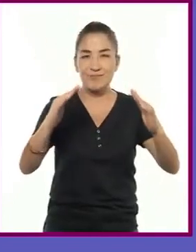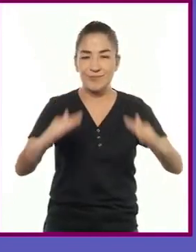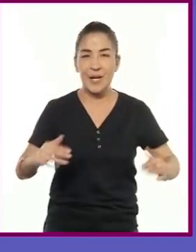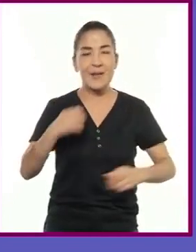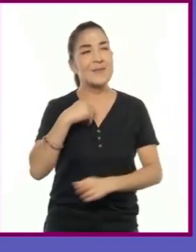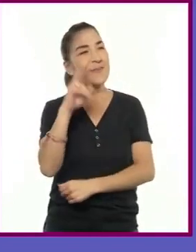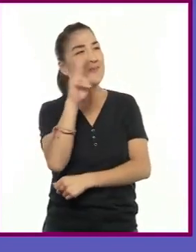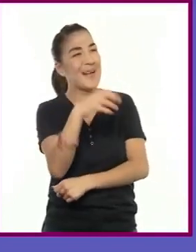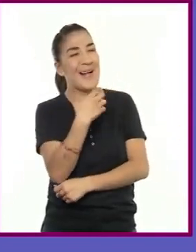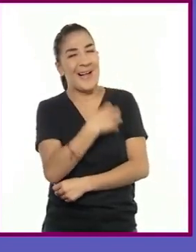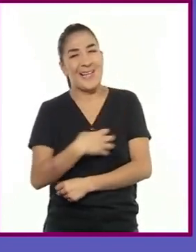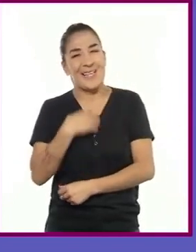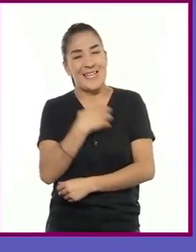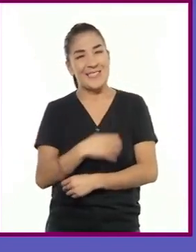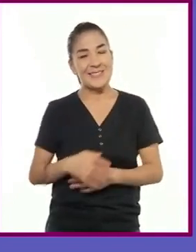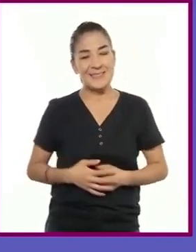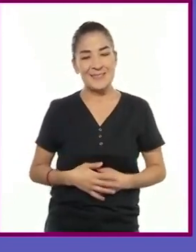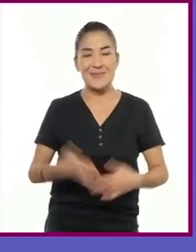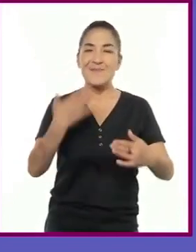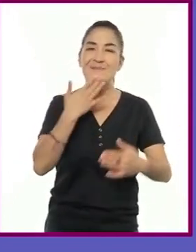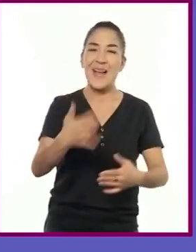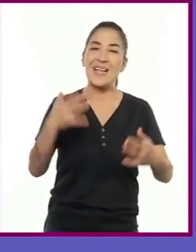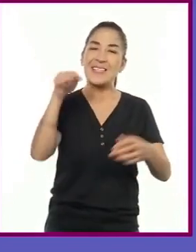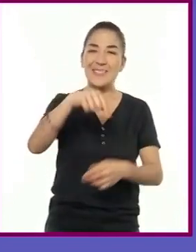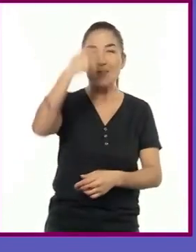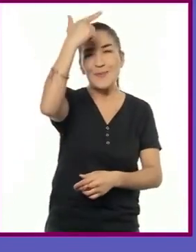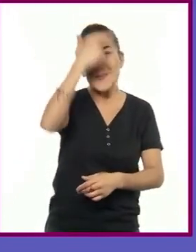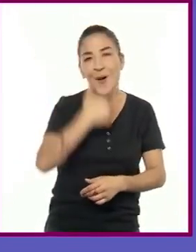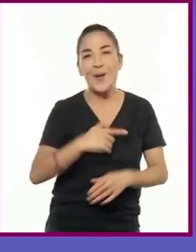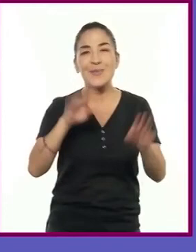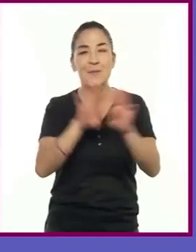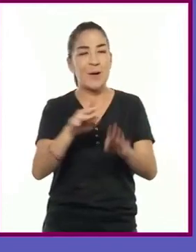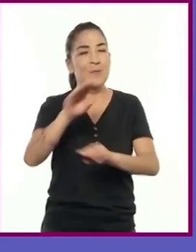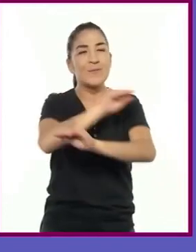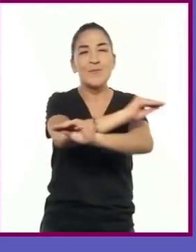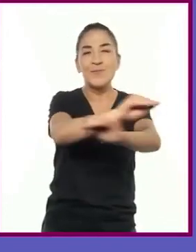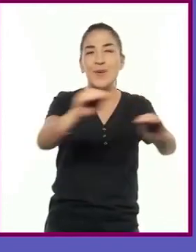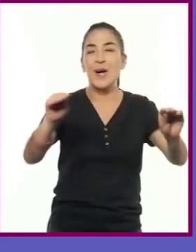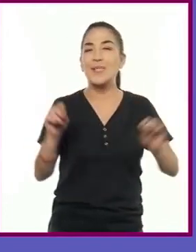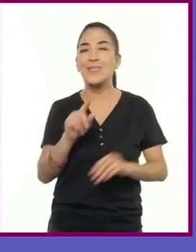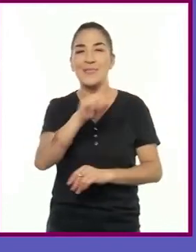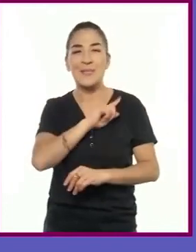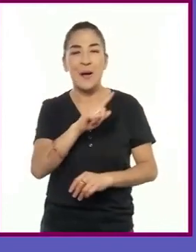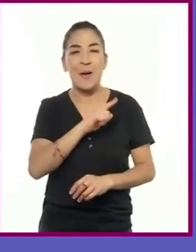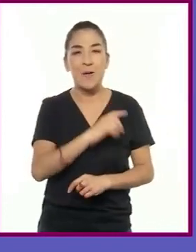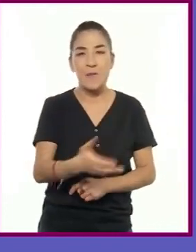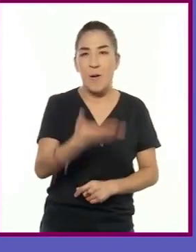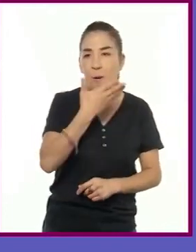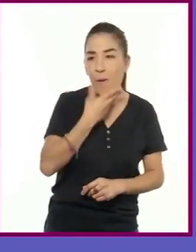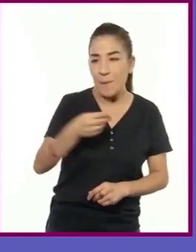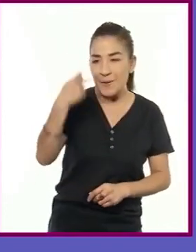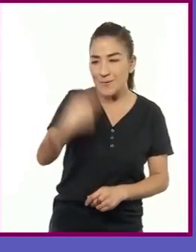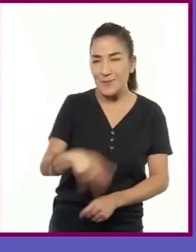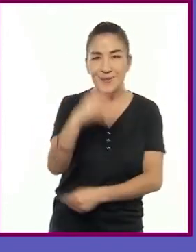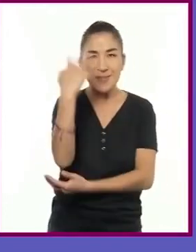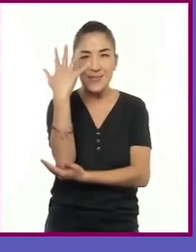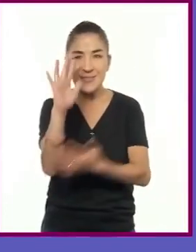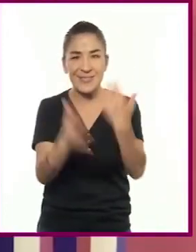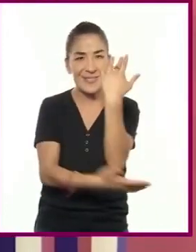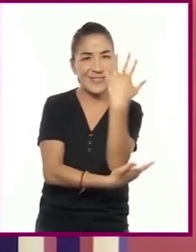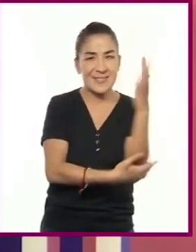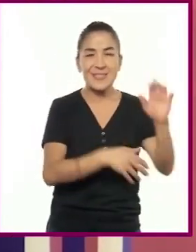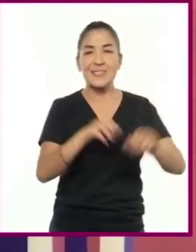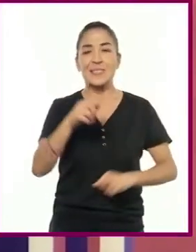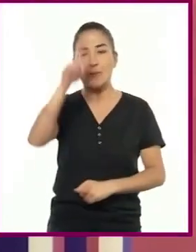digo: alabad las noches solitarias en los bosques, hombres de las selvas. Alabemos las estrellas y la luna.